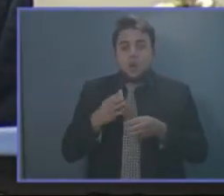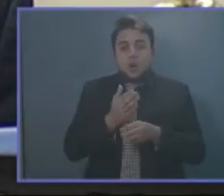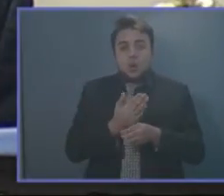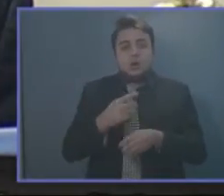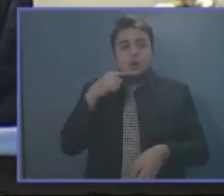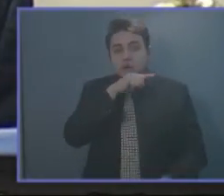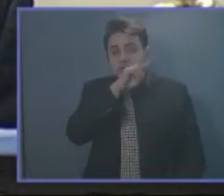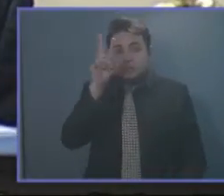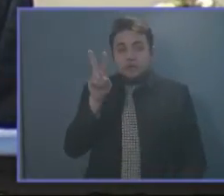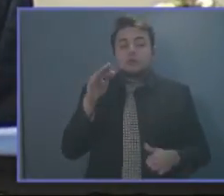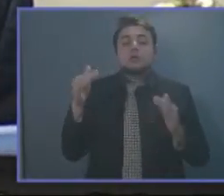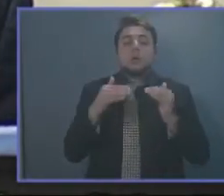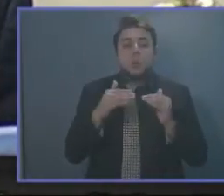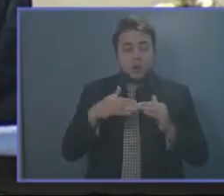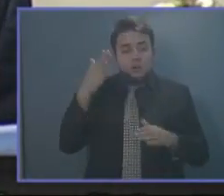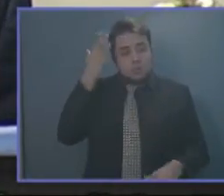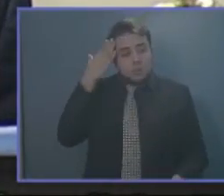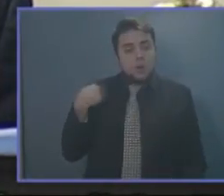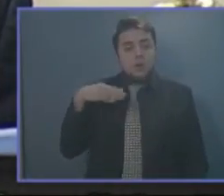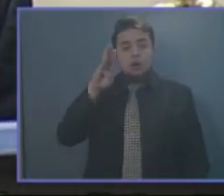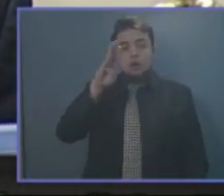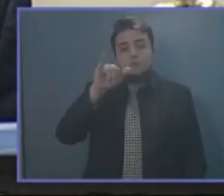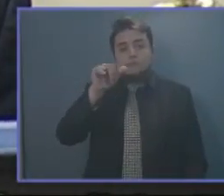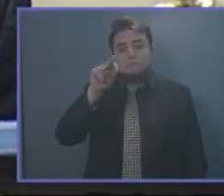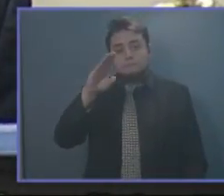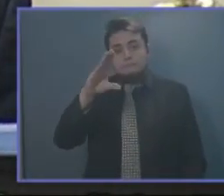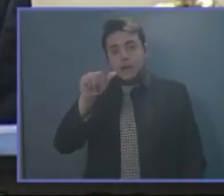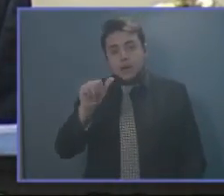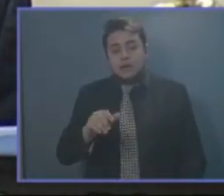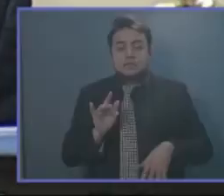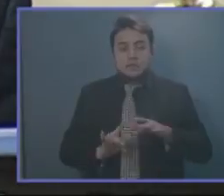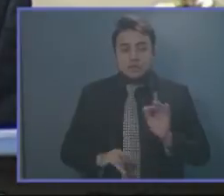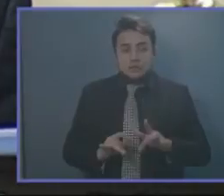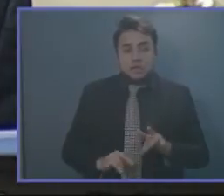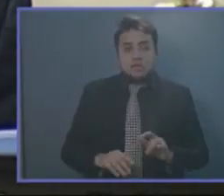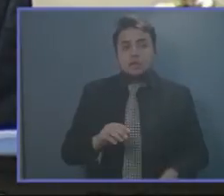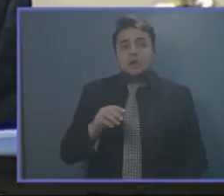también secretaria nacional adjunta de la Juventud del Frente Farabundo Martí.